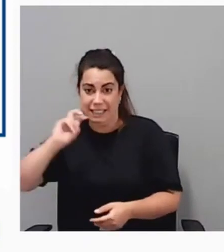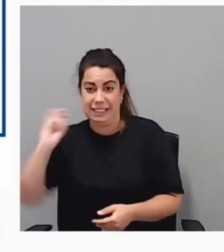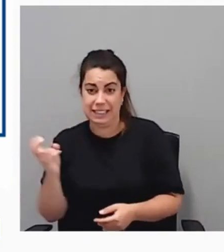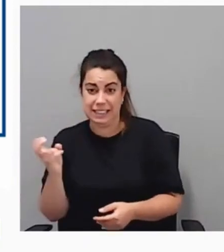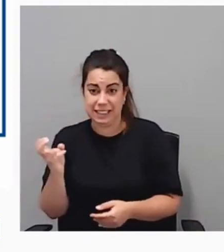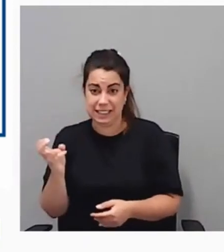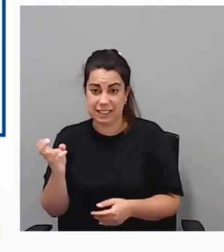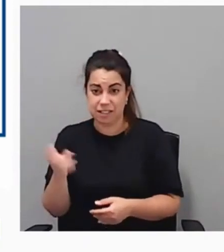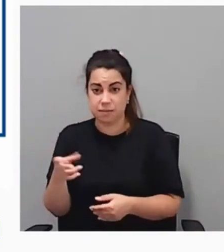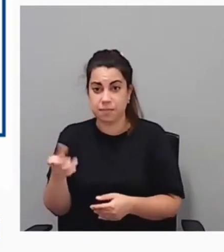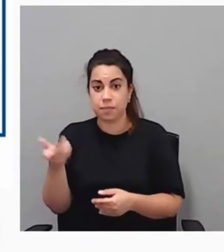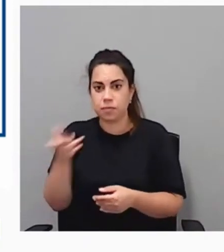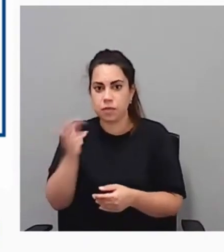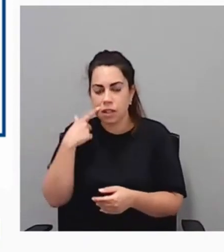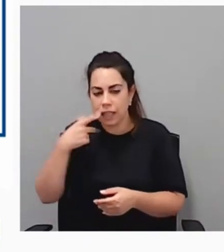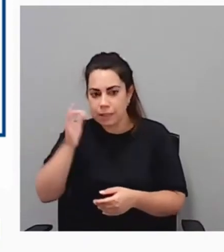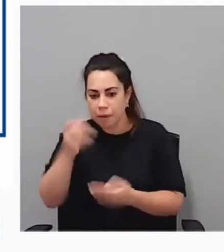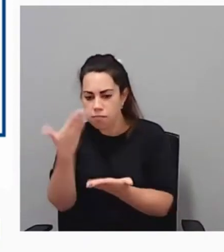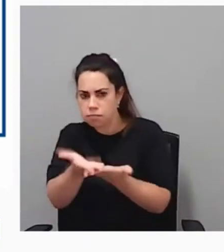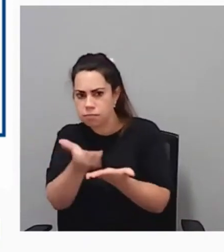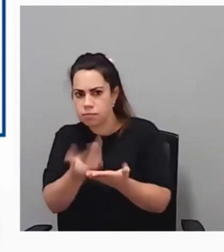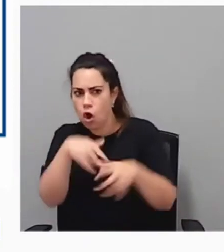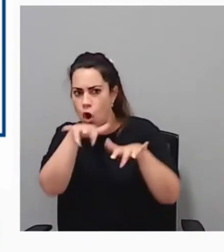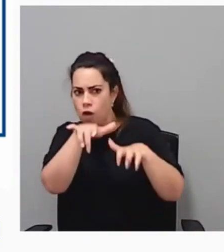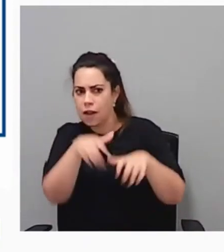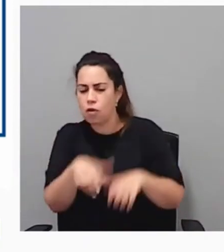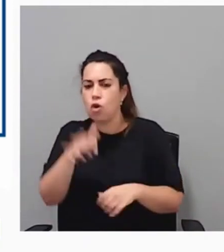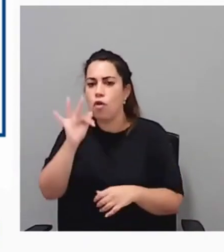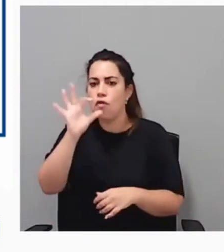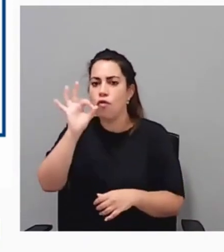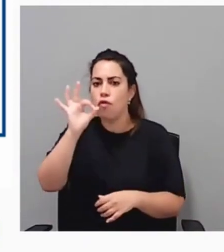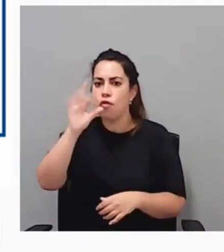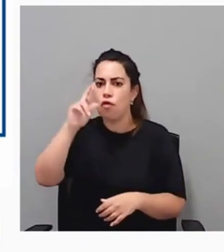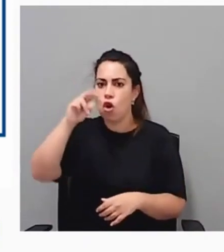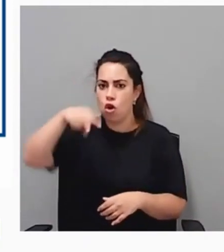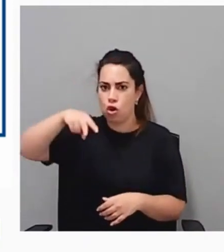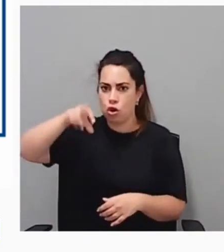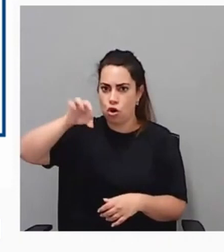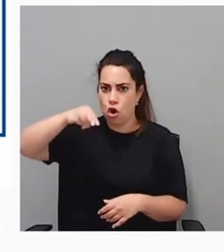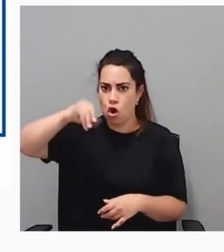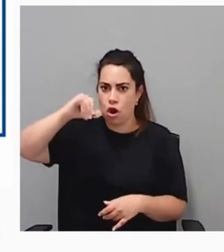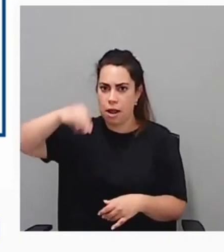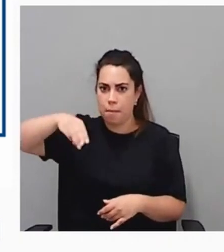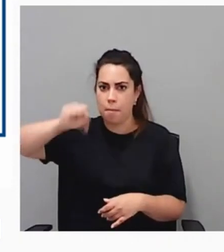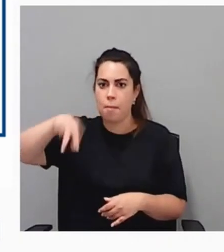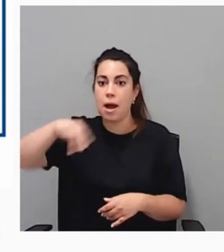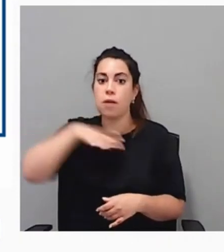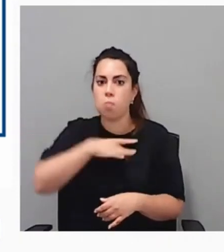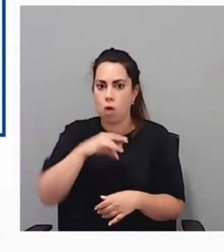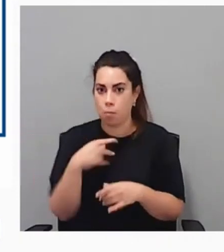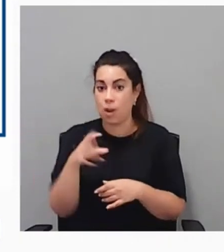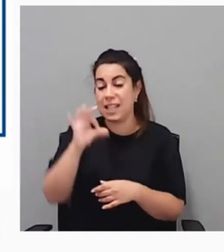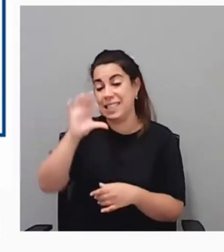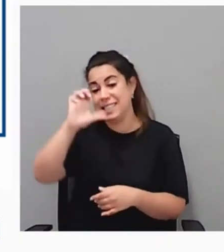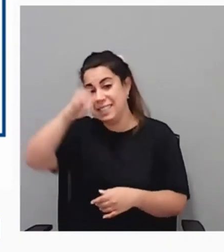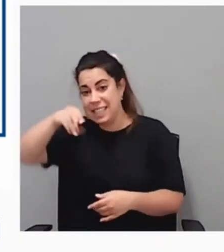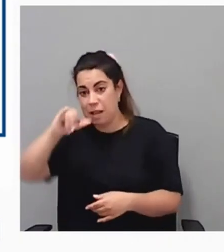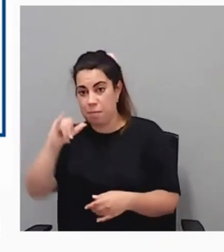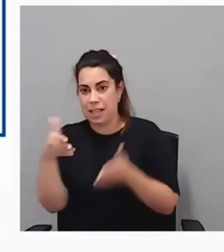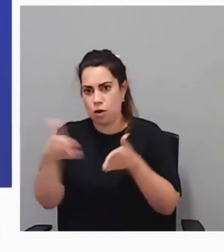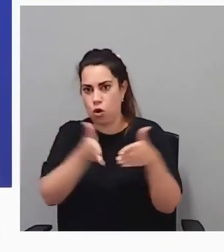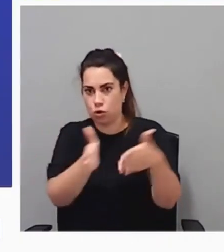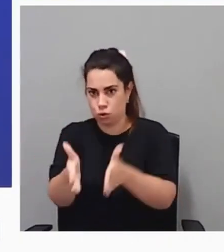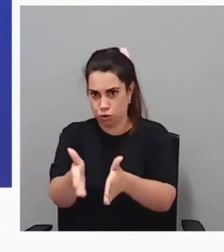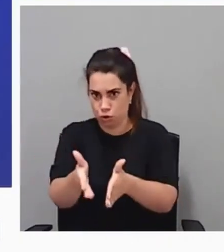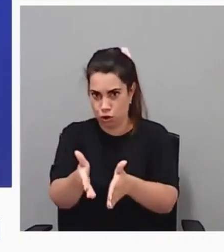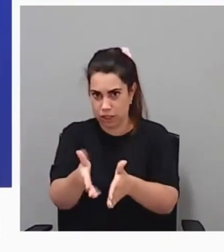demuestran que el ordenador de von Neumann se puede fabricar en semiconductores, que ahora han llegado a la escala nanométrica y es la razón